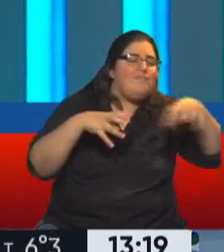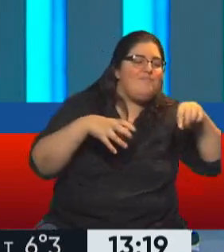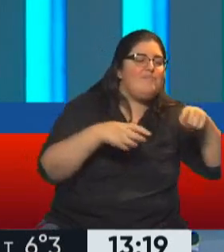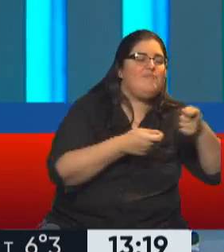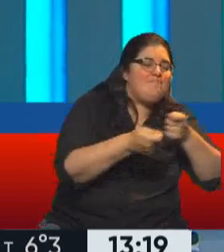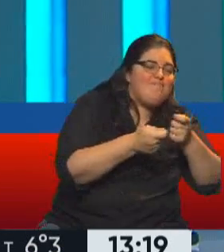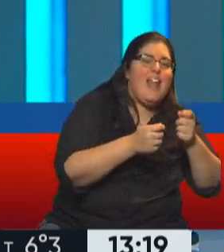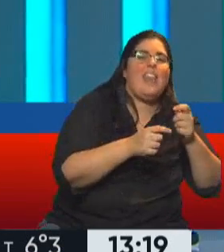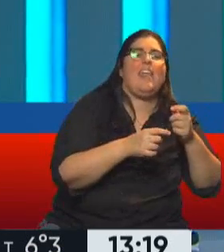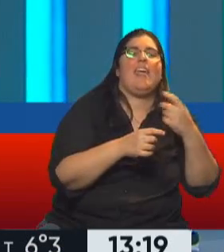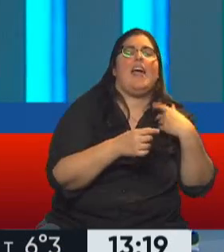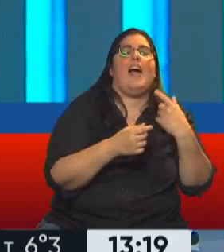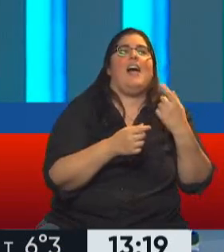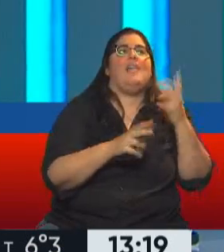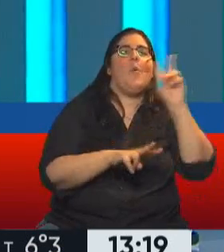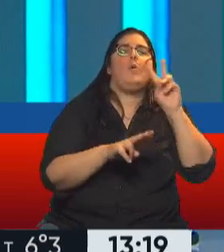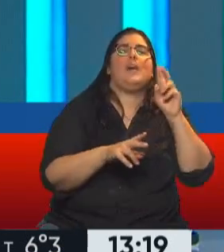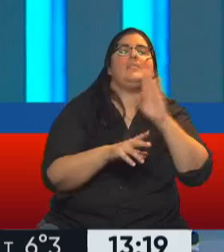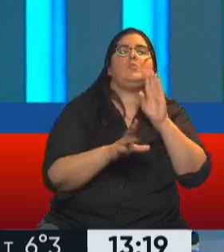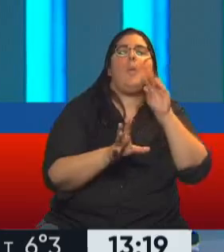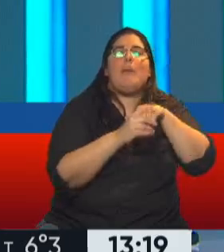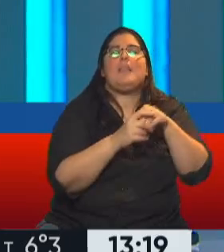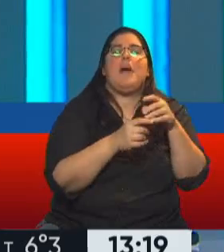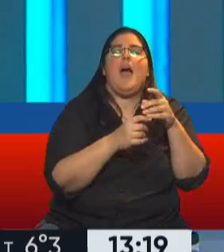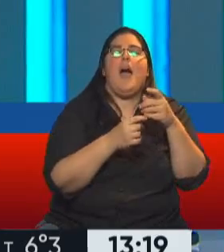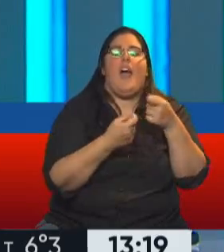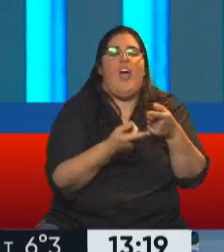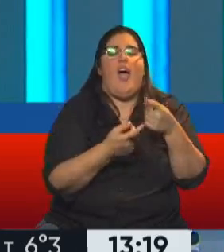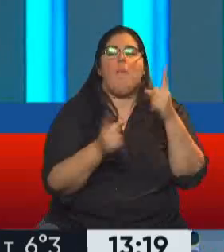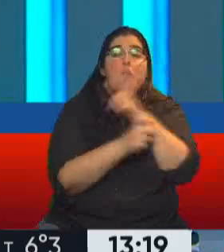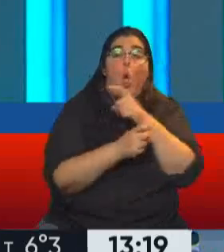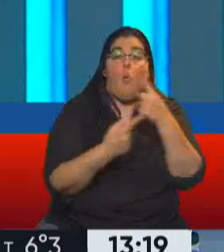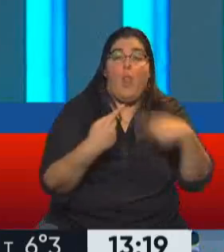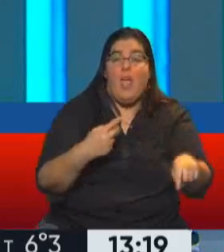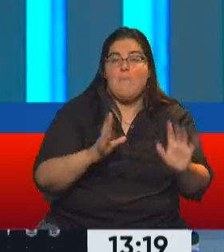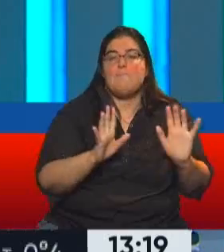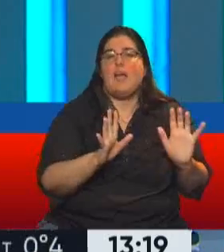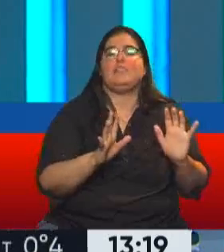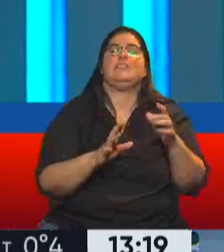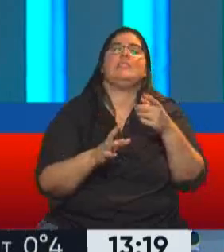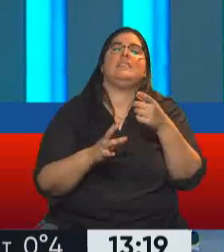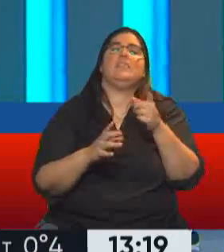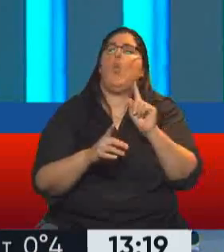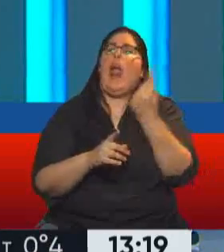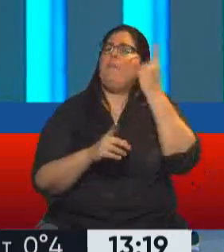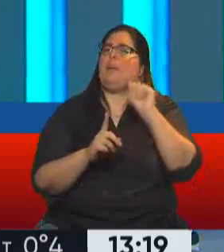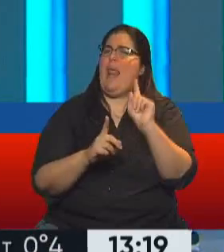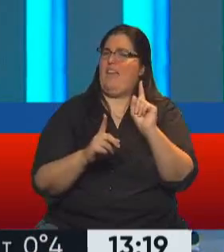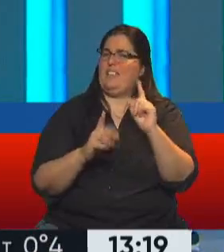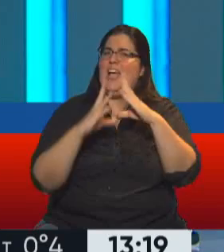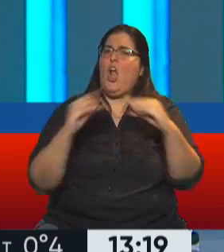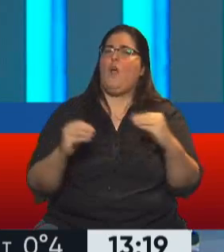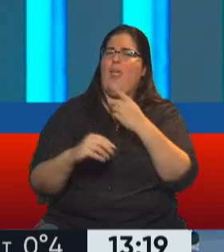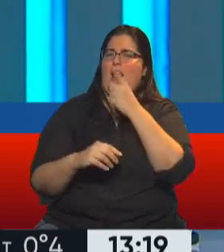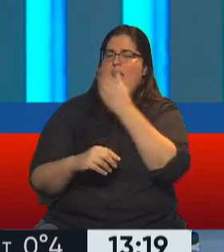sembrar conflictos, digamos, no es la primera vez que ocurre en Nicaragua. Si el tema del gobierno de Daniel Ortega, que en